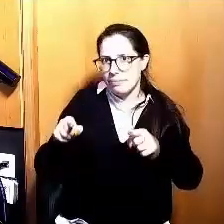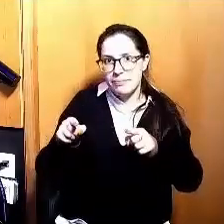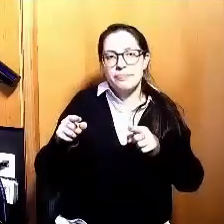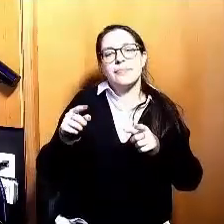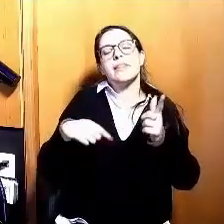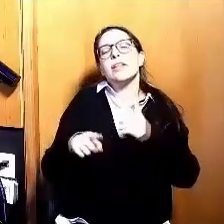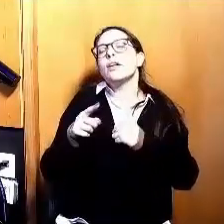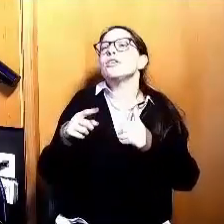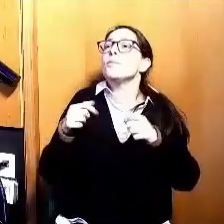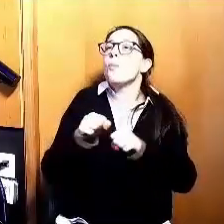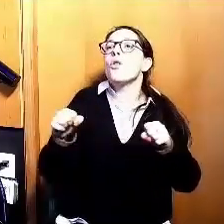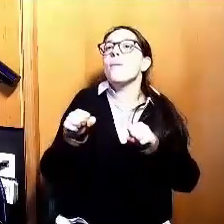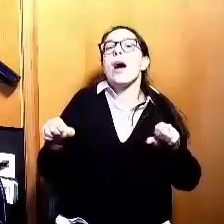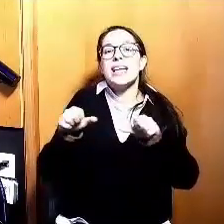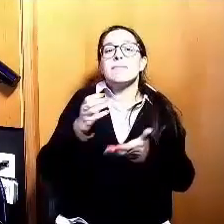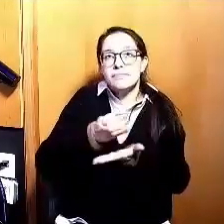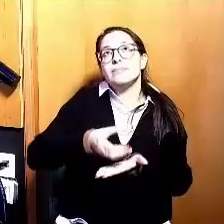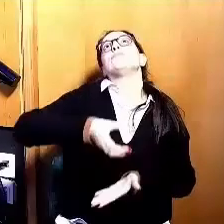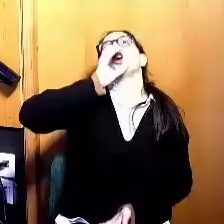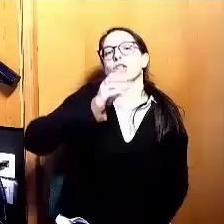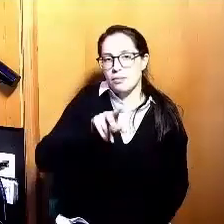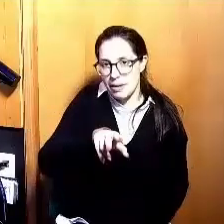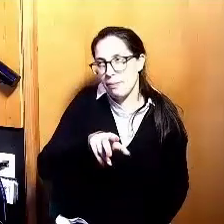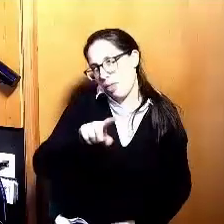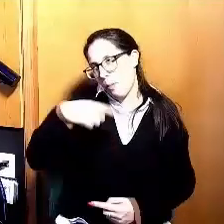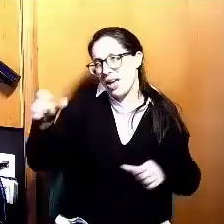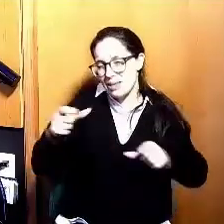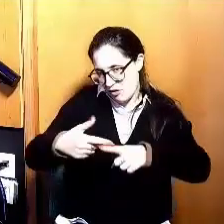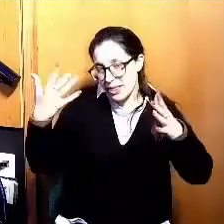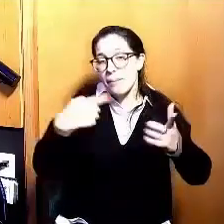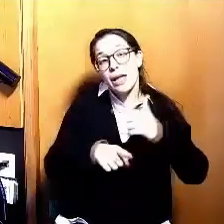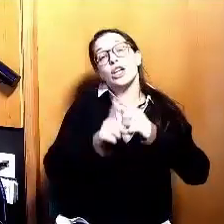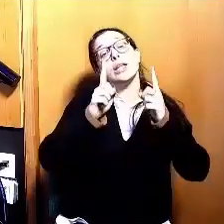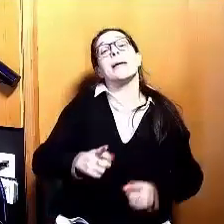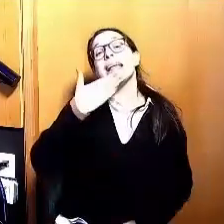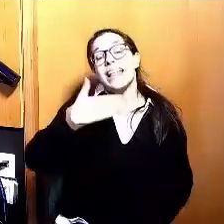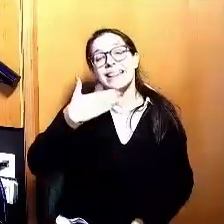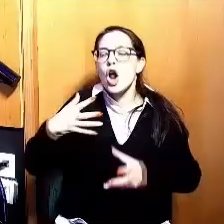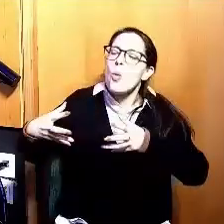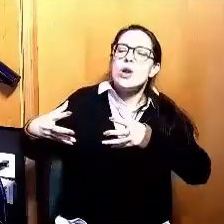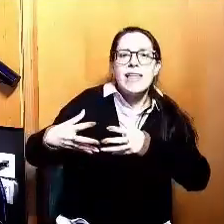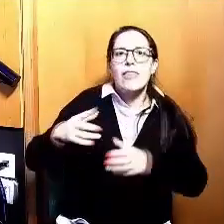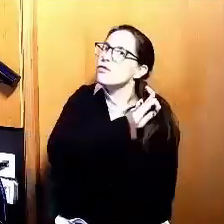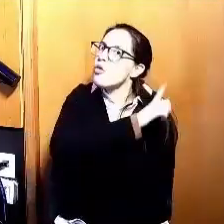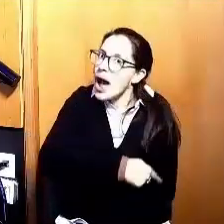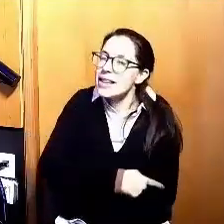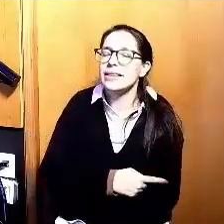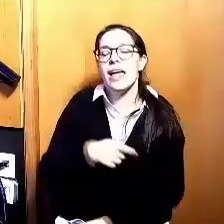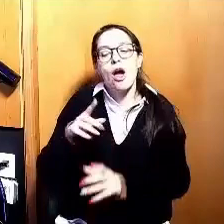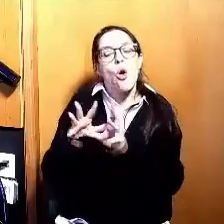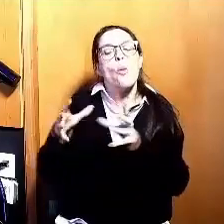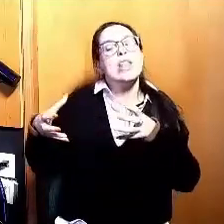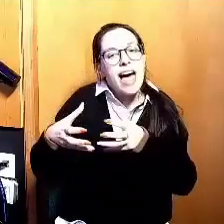podemos hacer, no sé, en la fiesta si quieren, pero creo que también es entender que es una comunidad vibrante, una comunidad que ha permitido